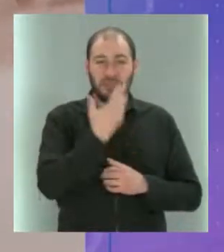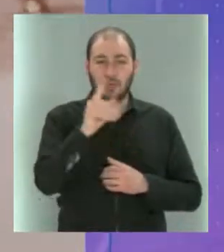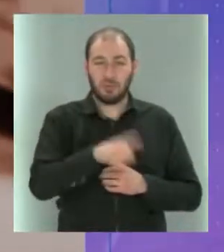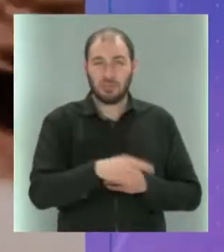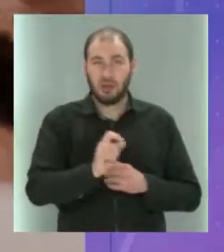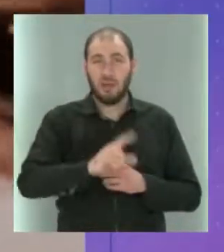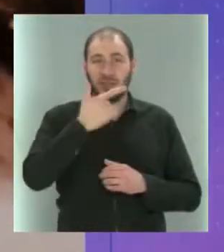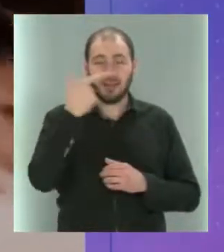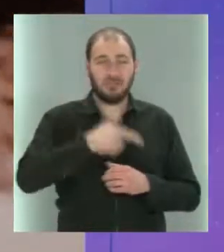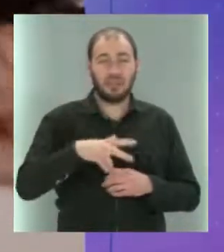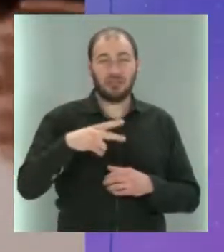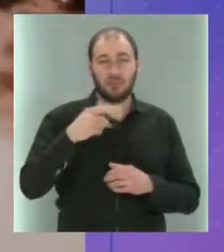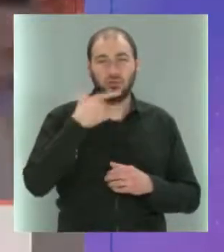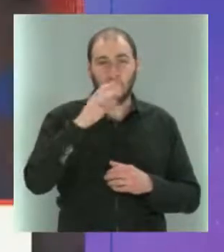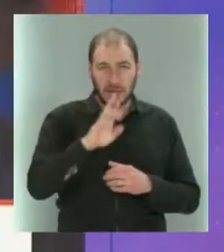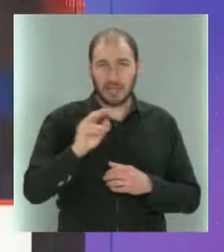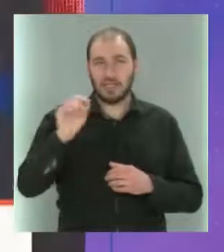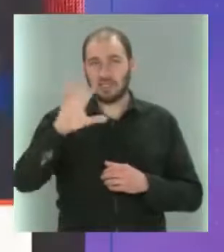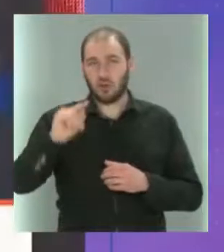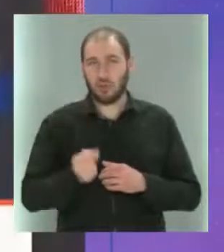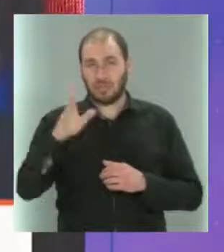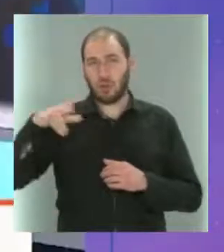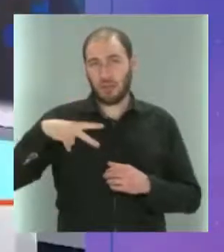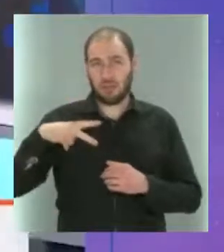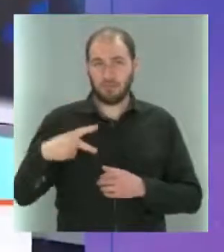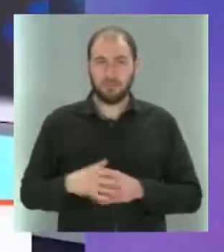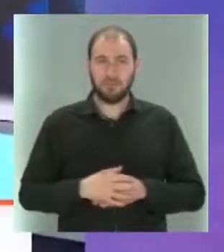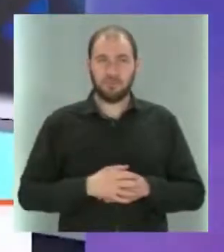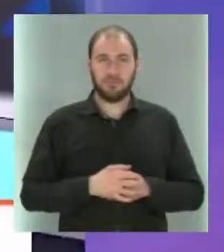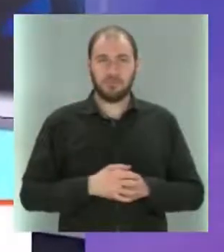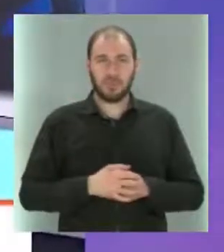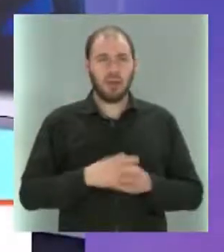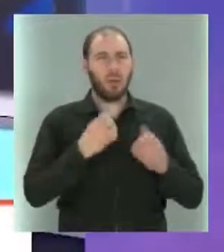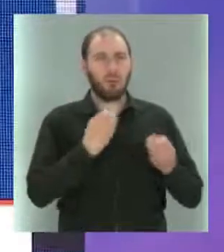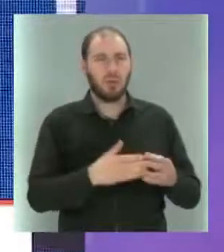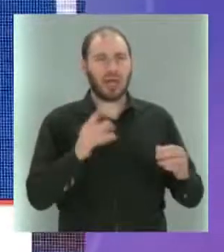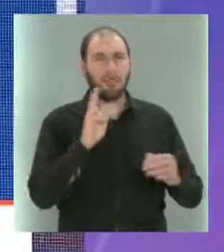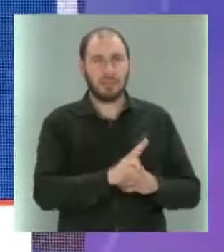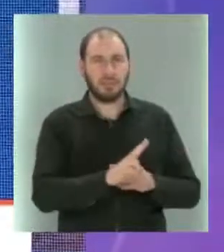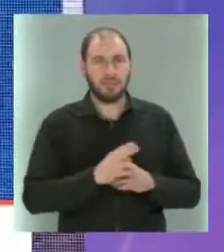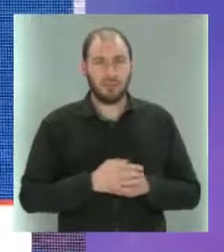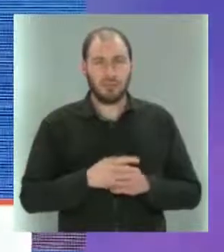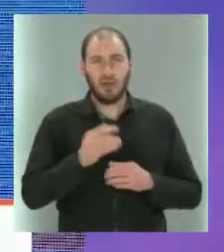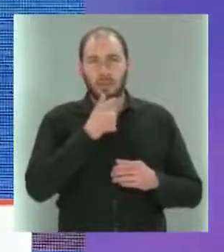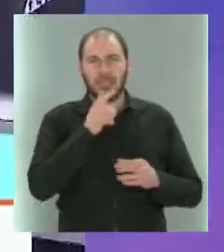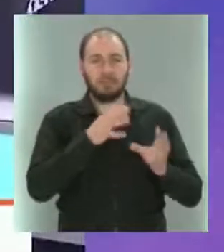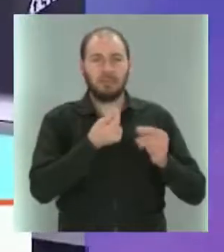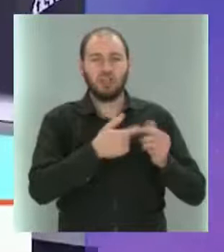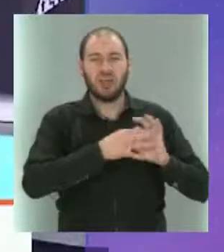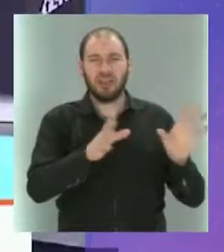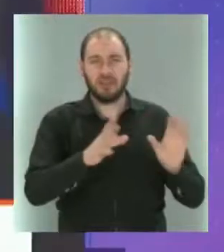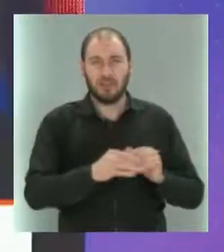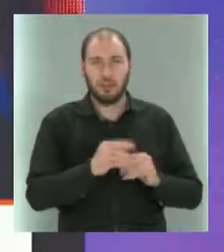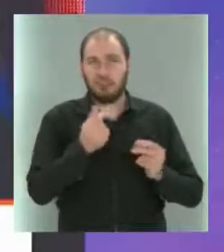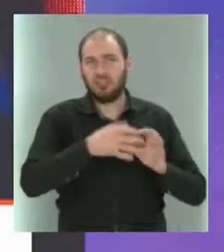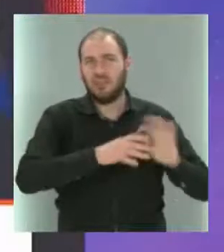4,5% de suba en la nafta super, 5,5% en las premium. ¿Pero por qué autorizado si en teoría es precio libre? Bueno, o ya no hay